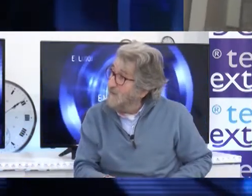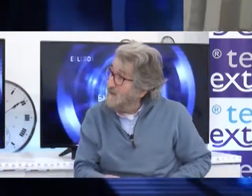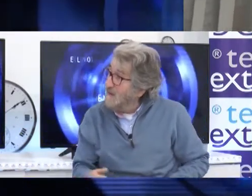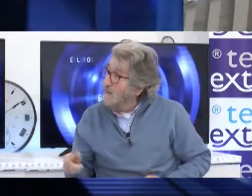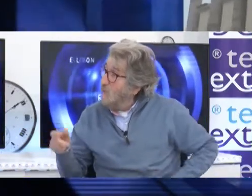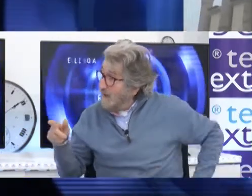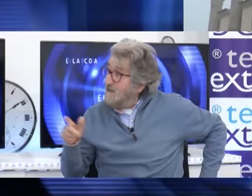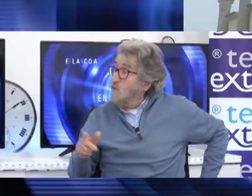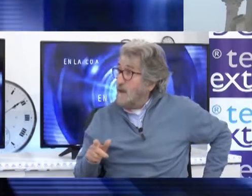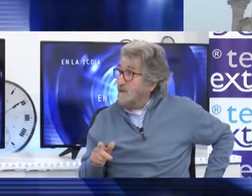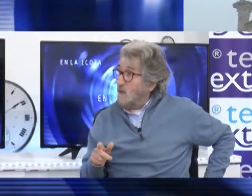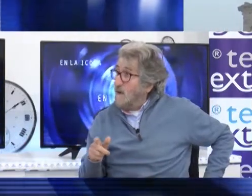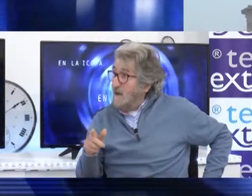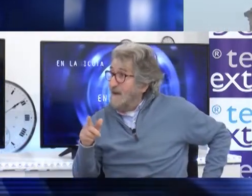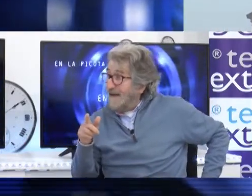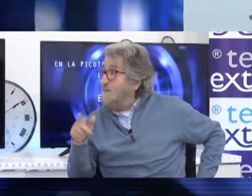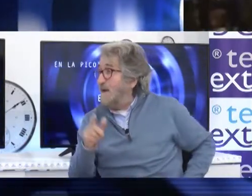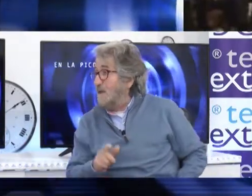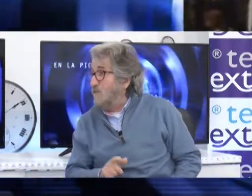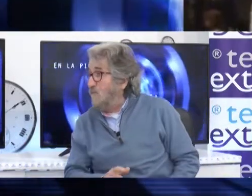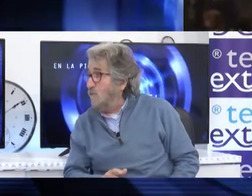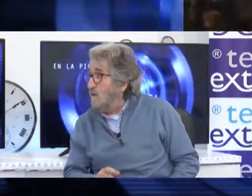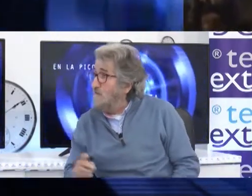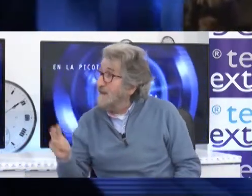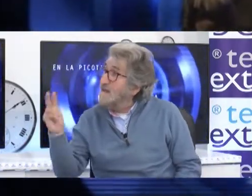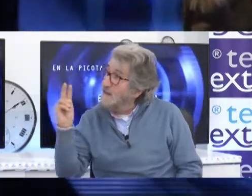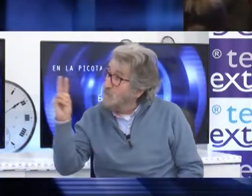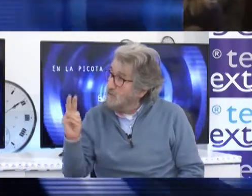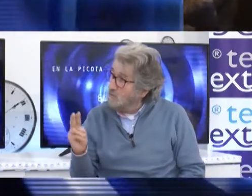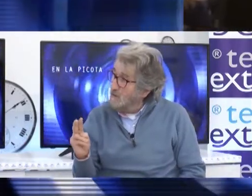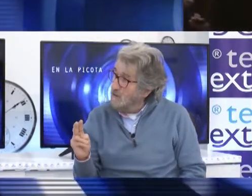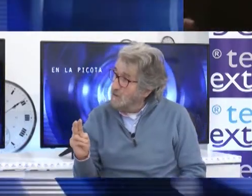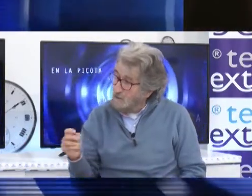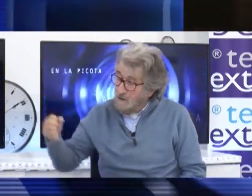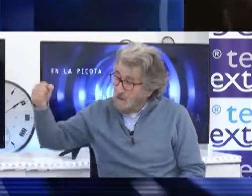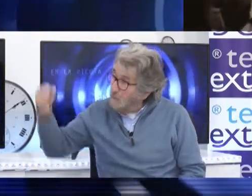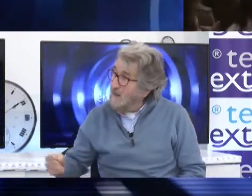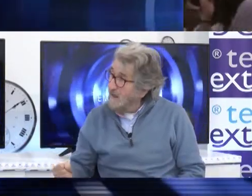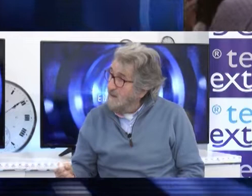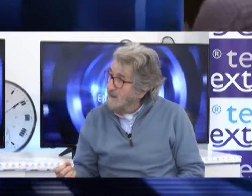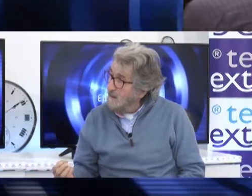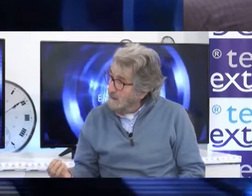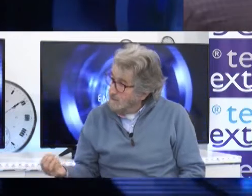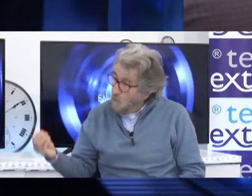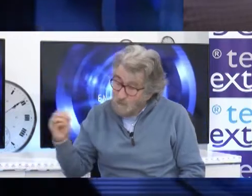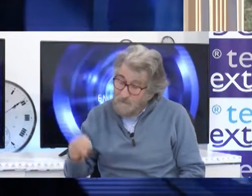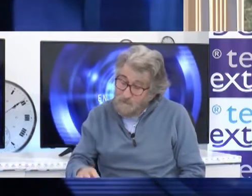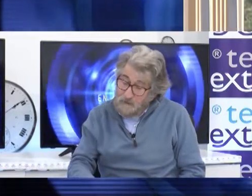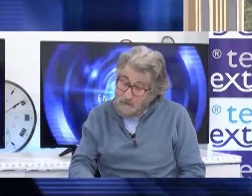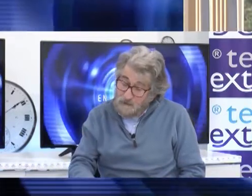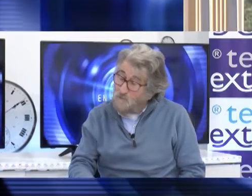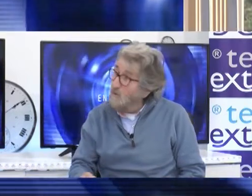que movilizarse, porque ahí se juega gran parte de su futuro. Mérida tiene dos pilares. Su